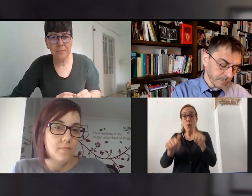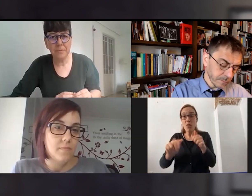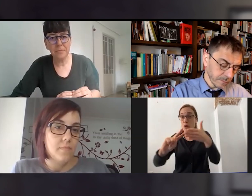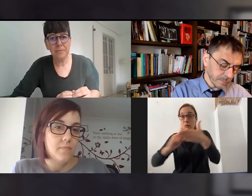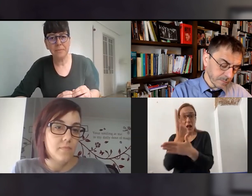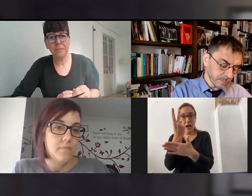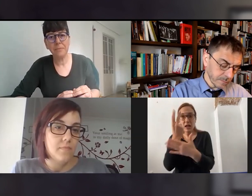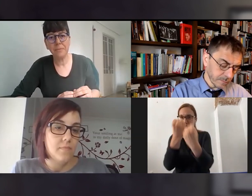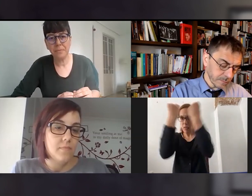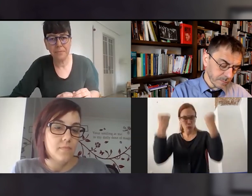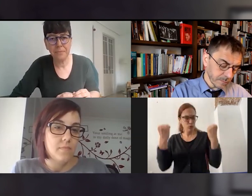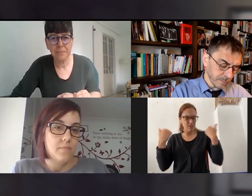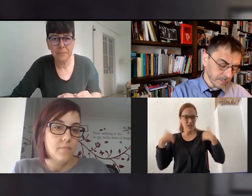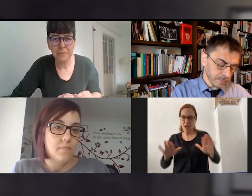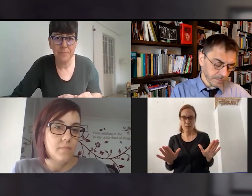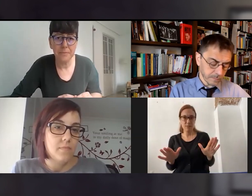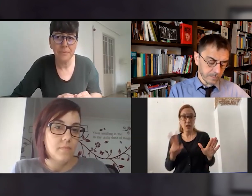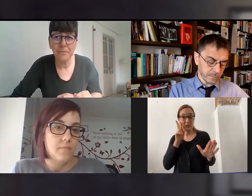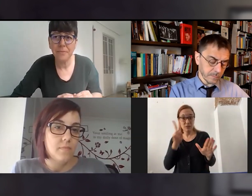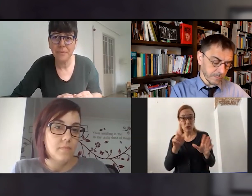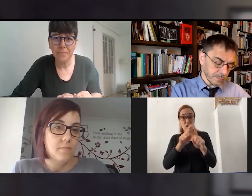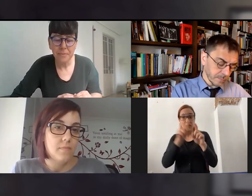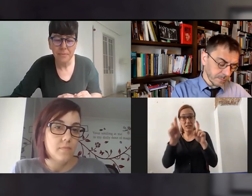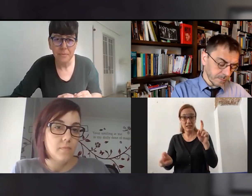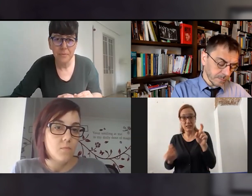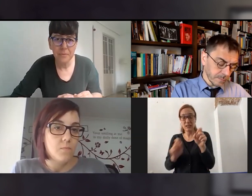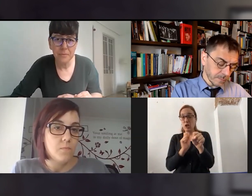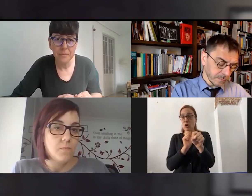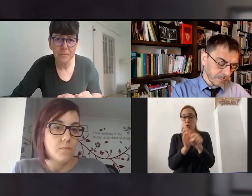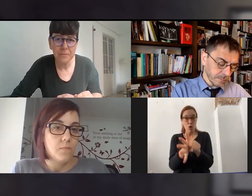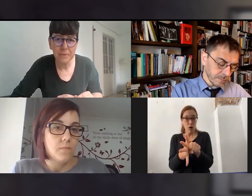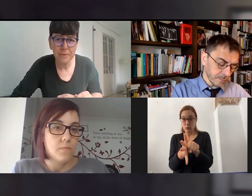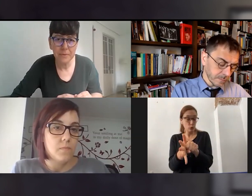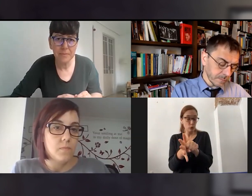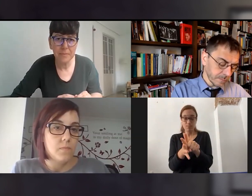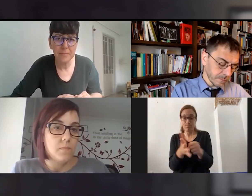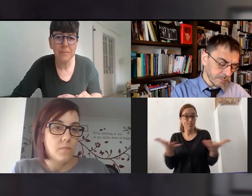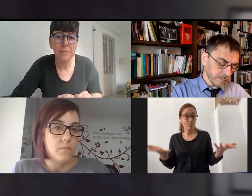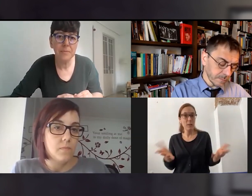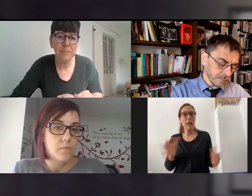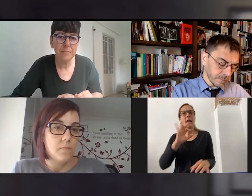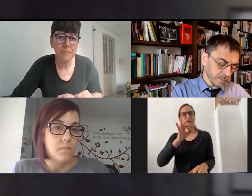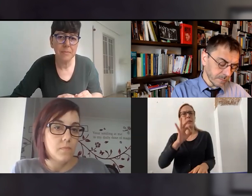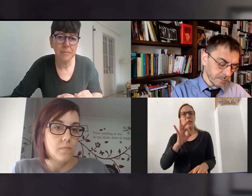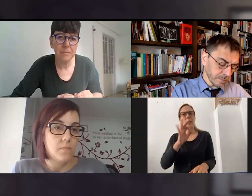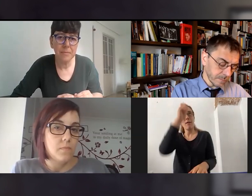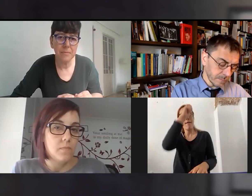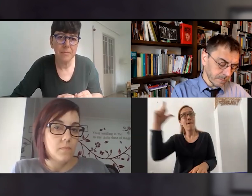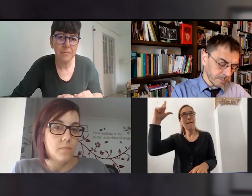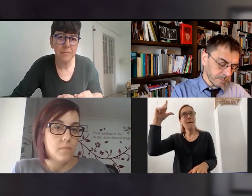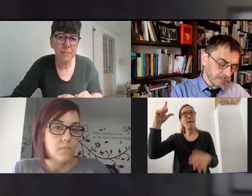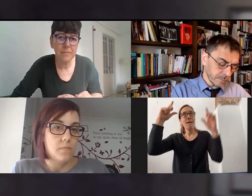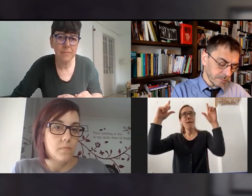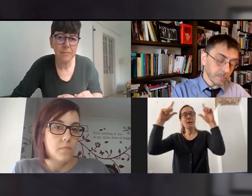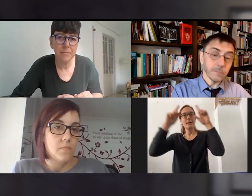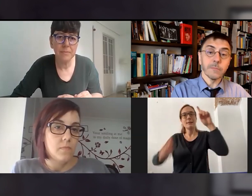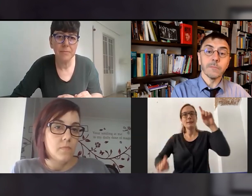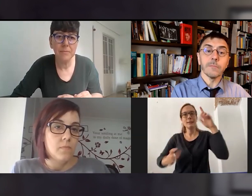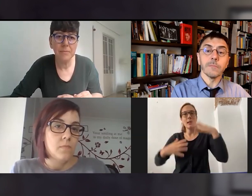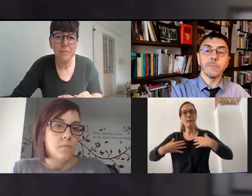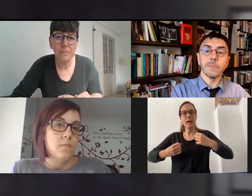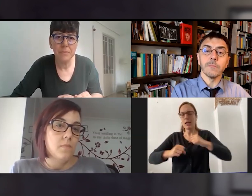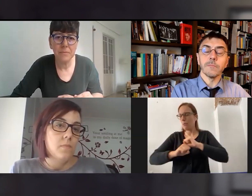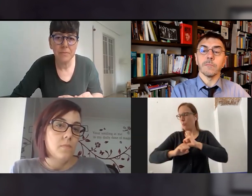ahora con la crisis del coronavirus. Es bien cierto que nadie podía prever esta crisis sanitaria, pero las condiciones en las que hemos llegado a ella sí que